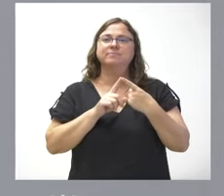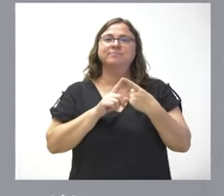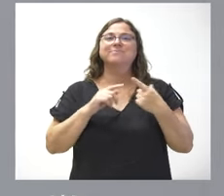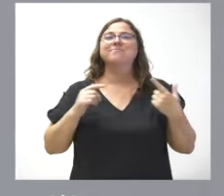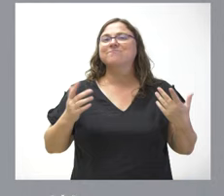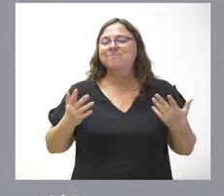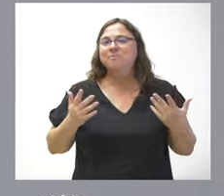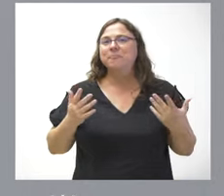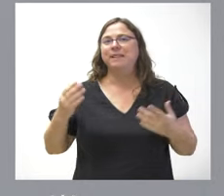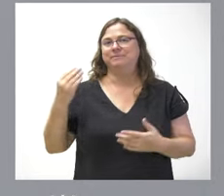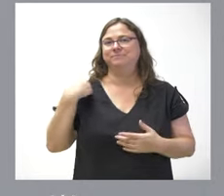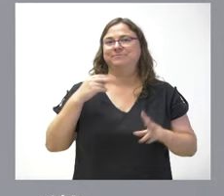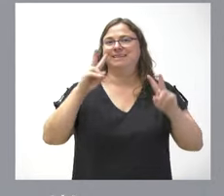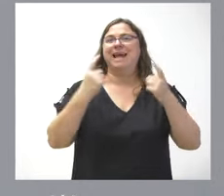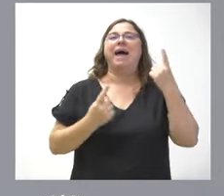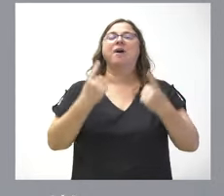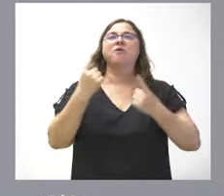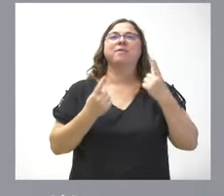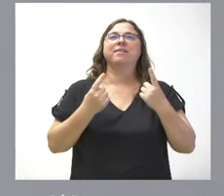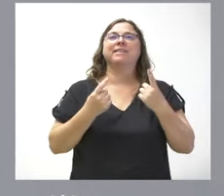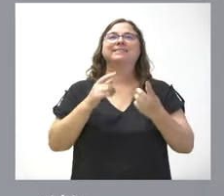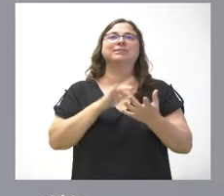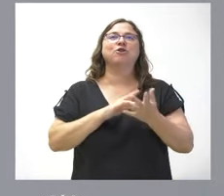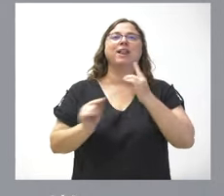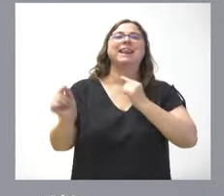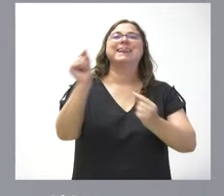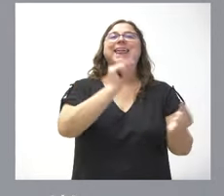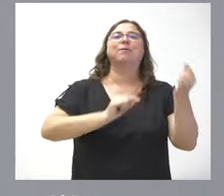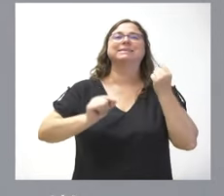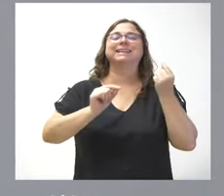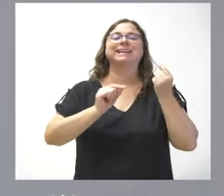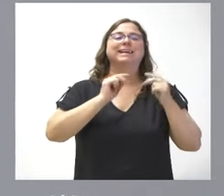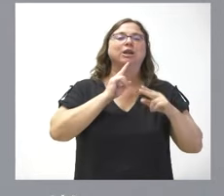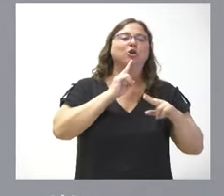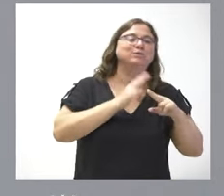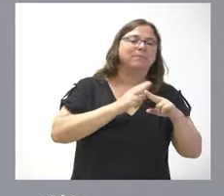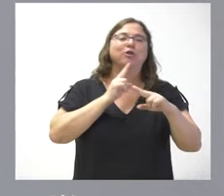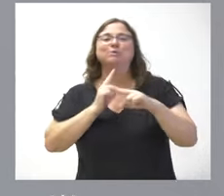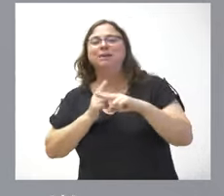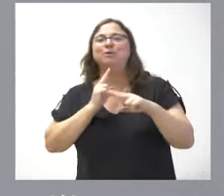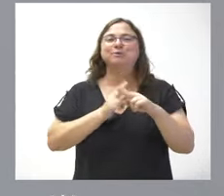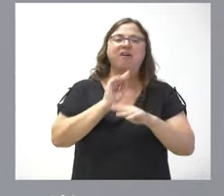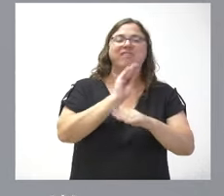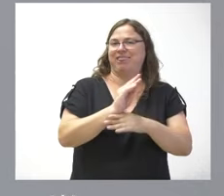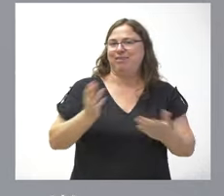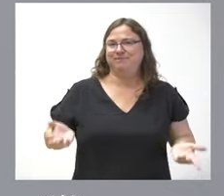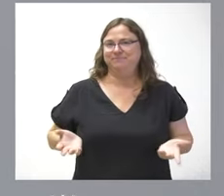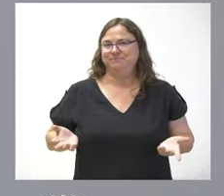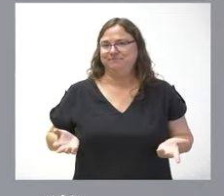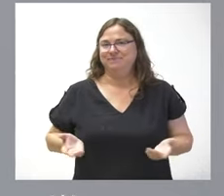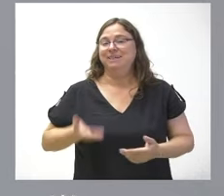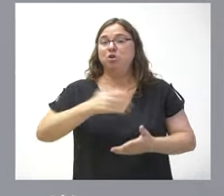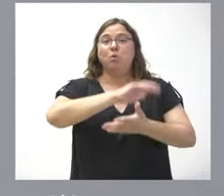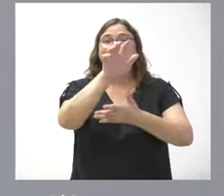se plantea aquí a veces es un debate nominalista sobre cómo se llama la financiación que han acordado pero lo que hay es un